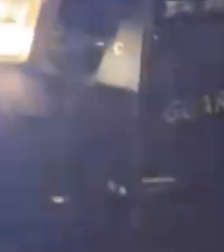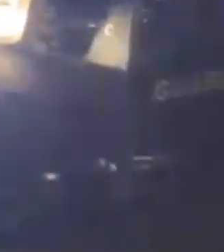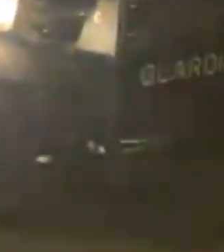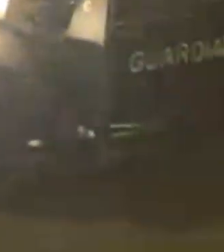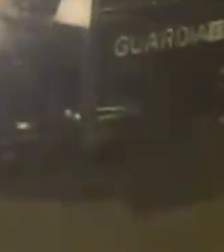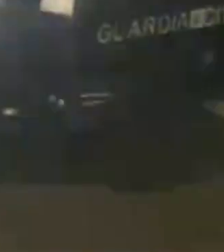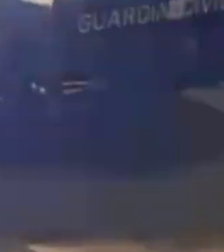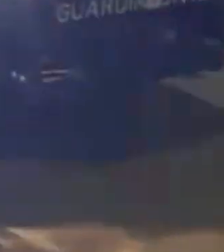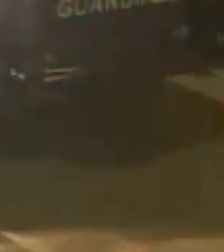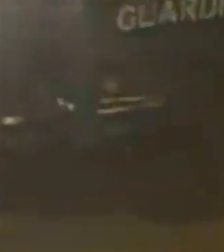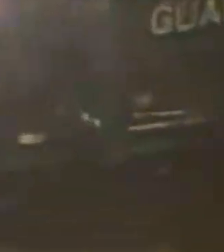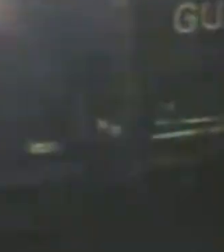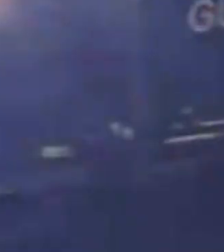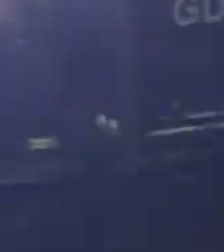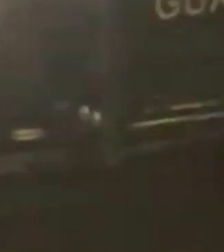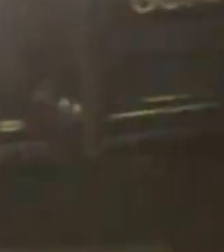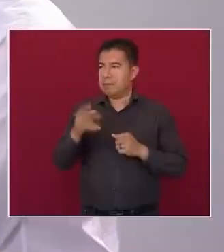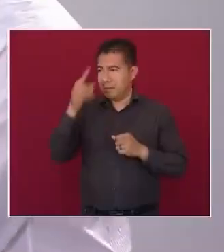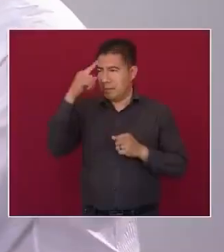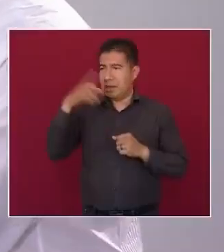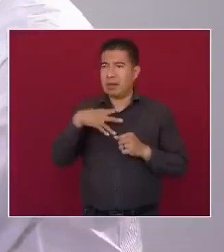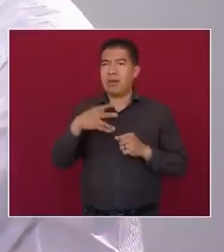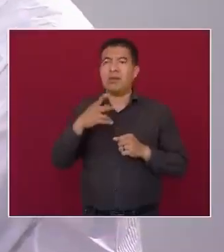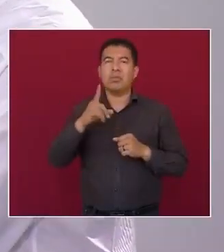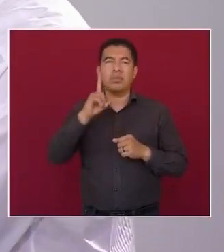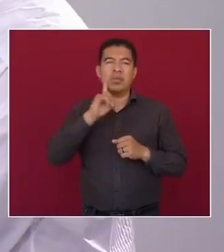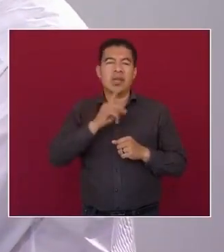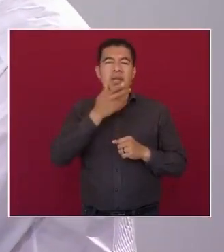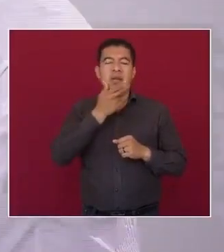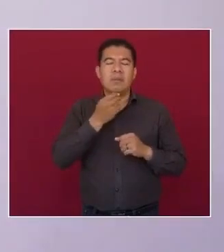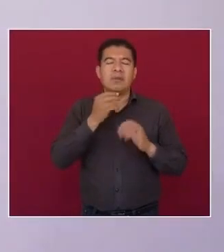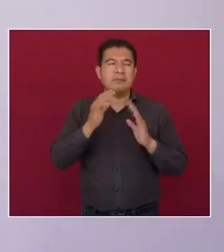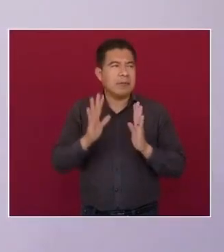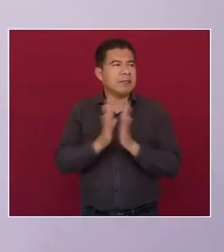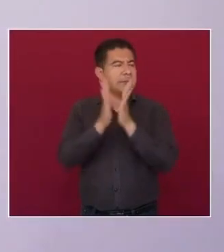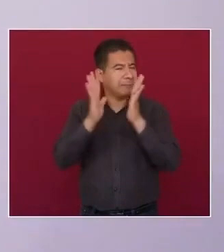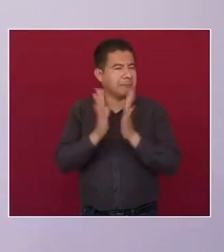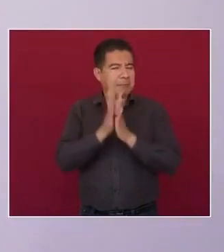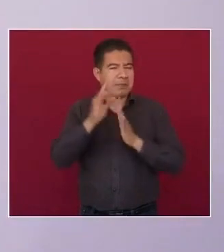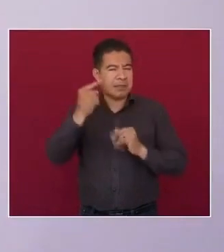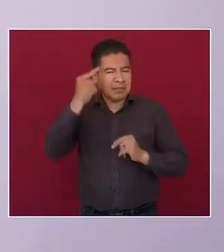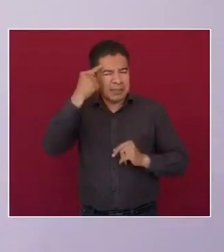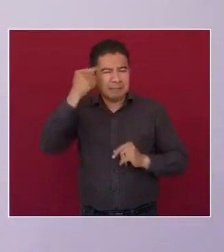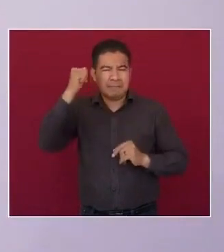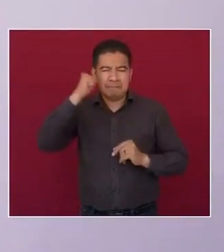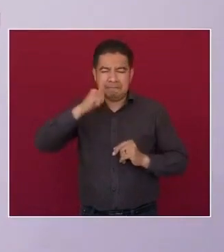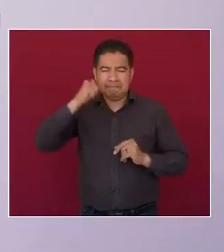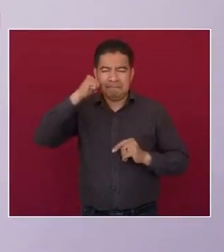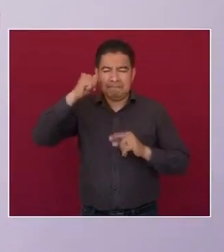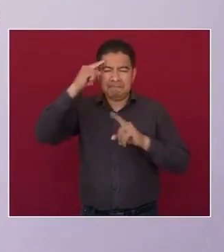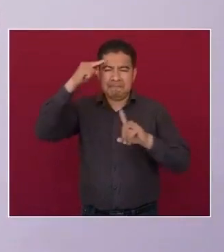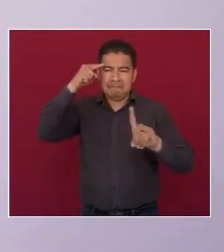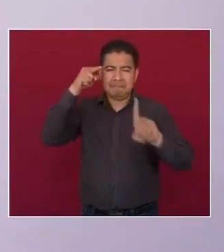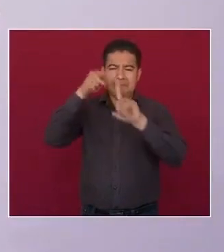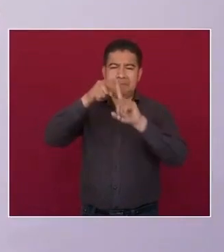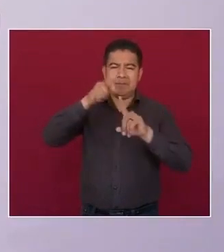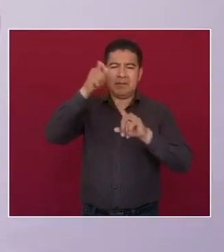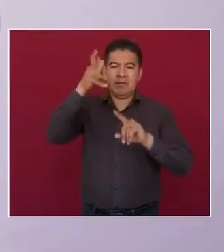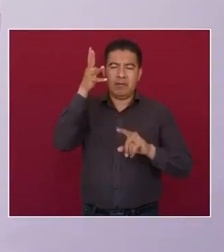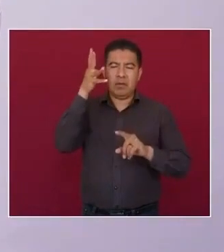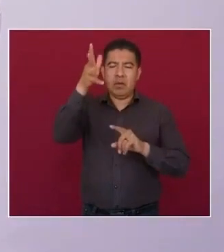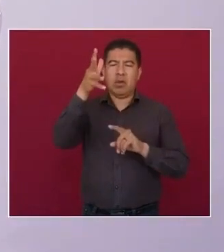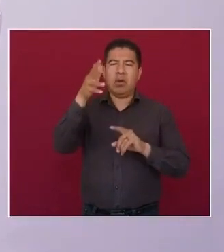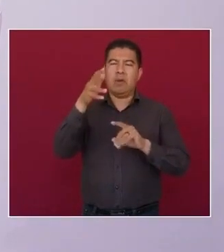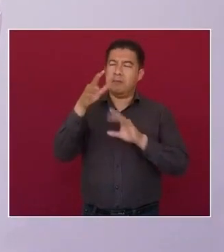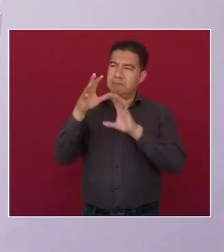colaterales de estos hechos no hay justicia el ex diputado federal de morena cuestionó las declaraciones de la mañana de este lunes el presidente